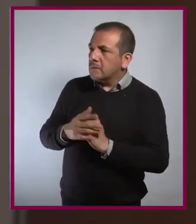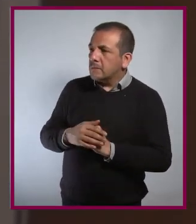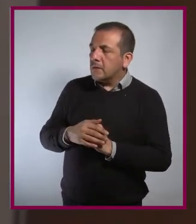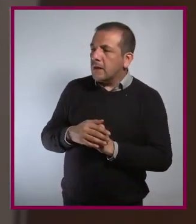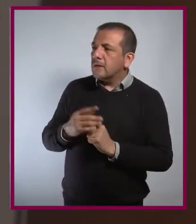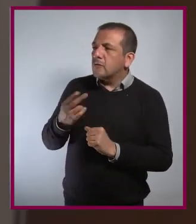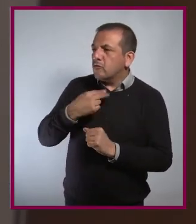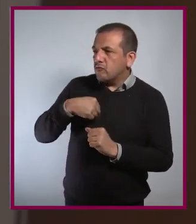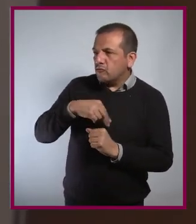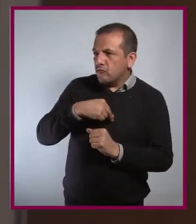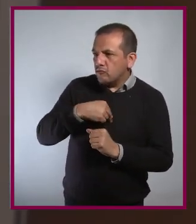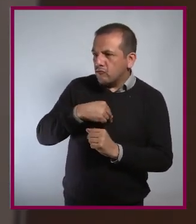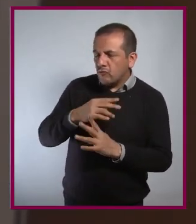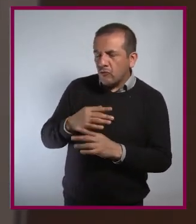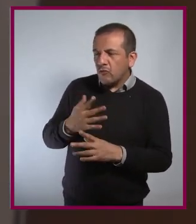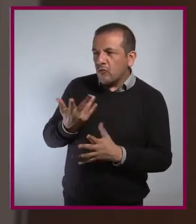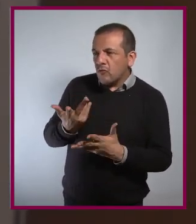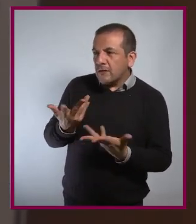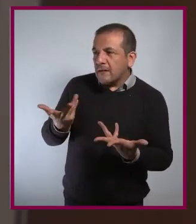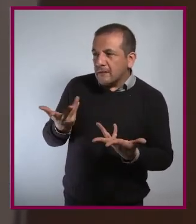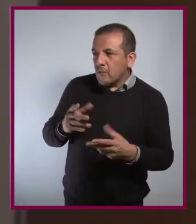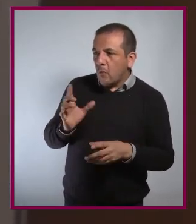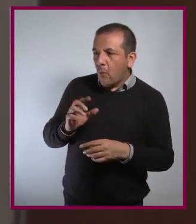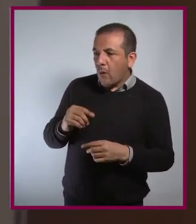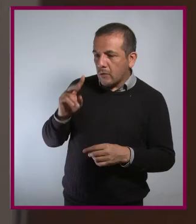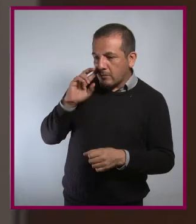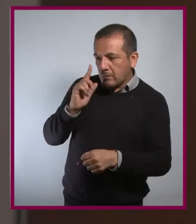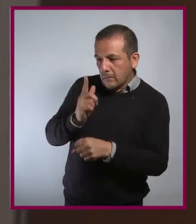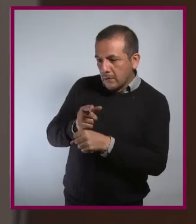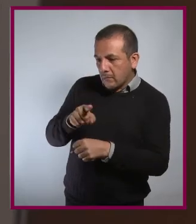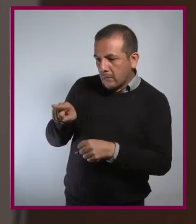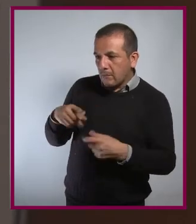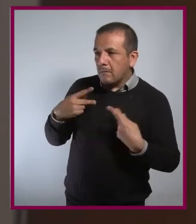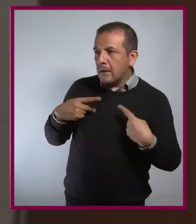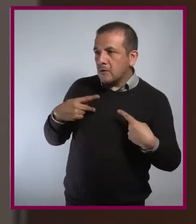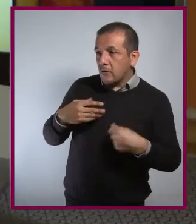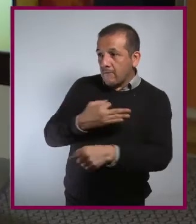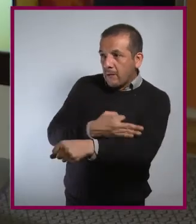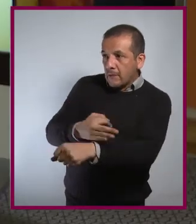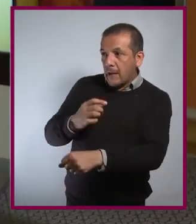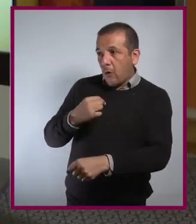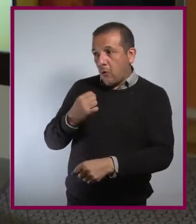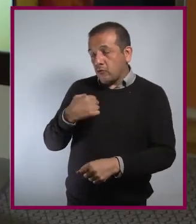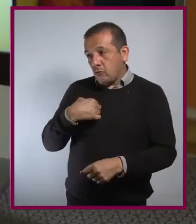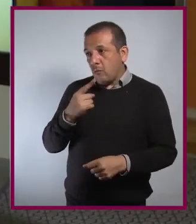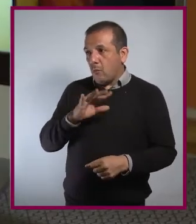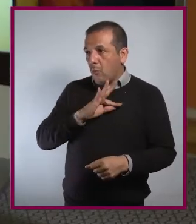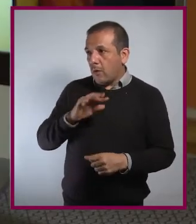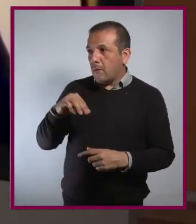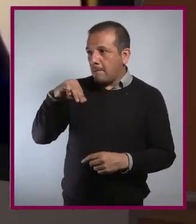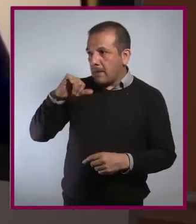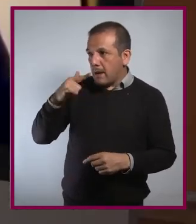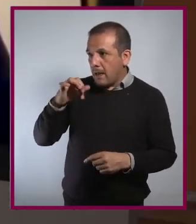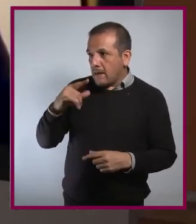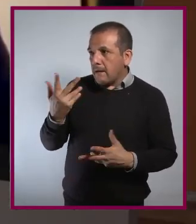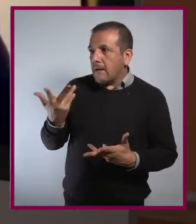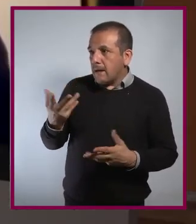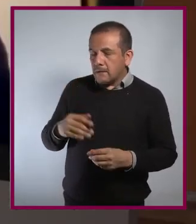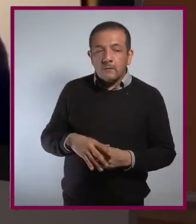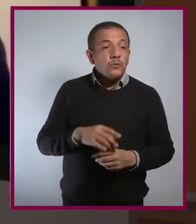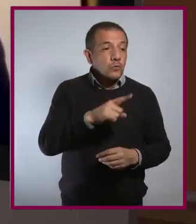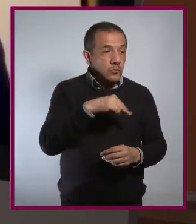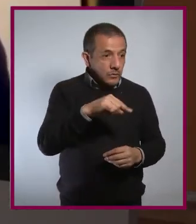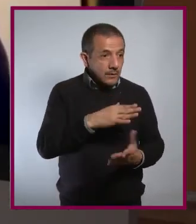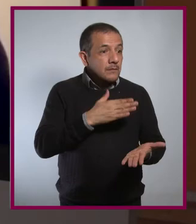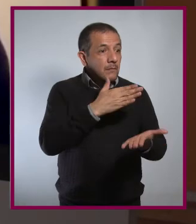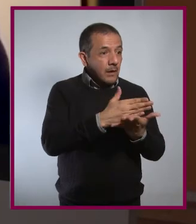¿qué recomienda hacer si sospechamos que tenemos o alguien de nuestra familia tiene migrañas? Yo lo que les recomiendo es que vayan al doctor,